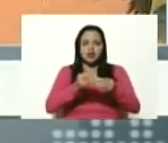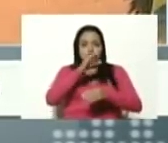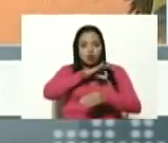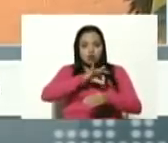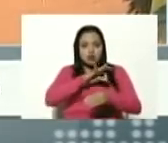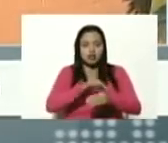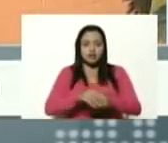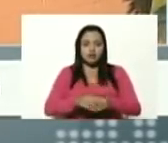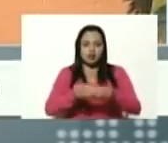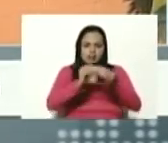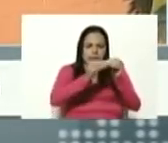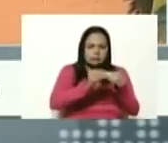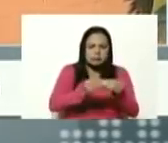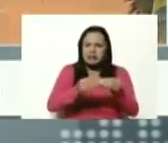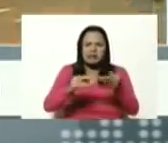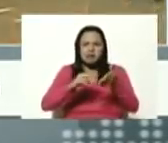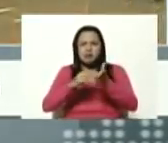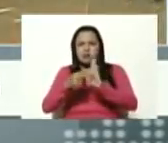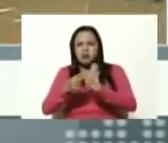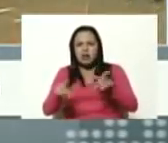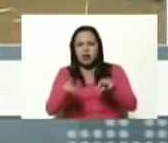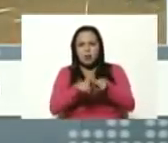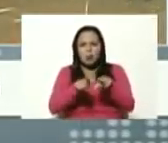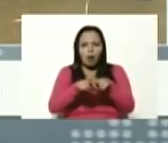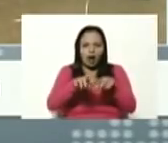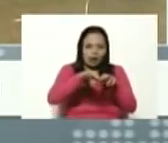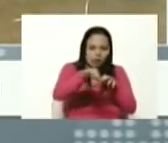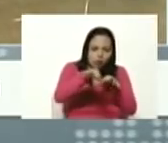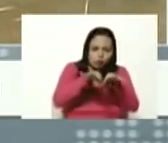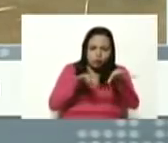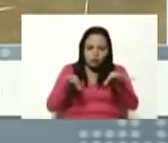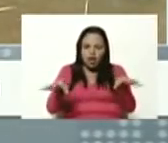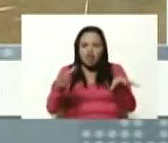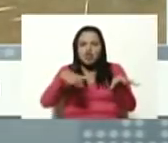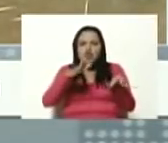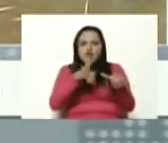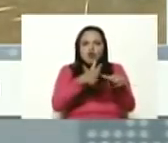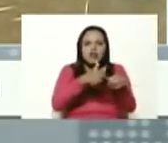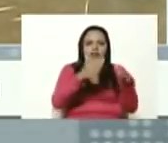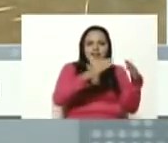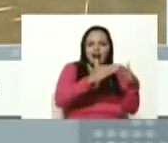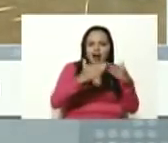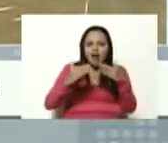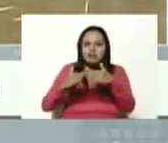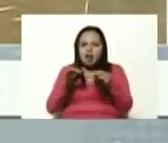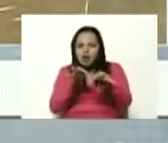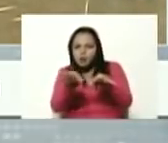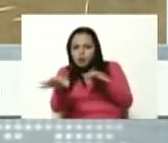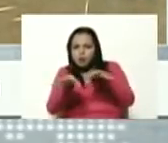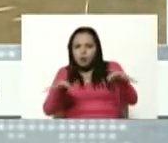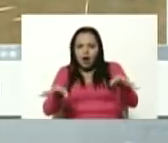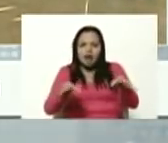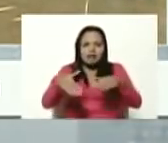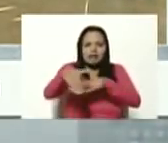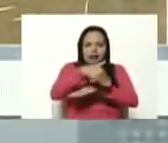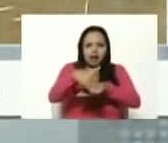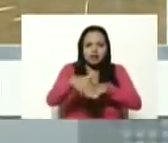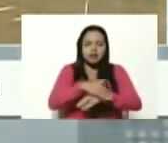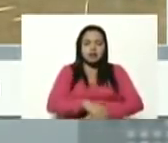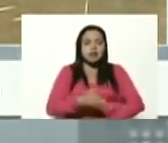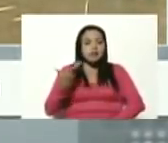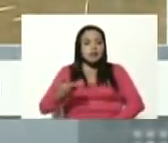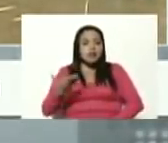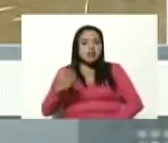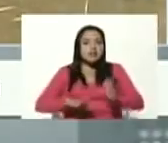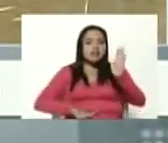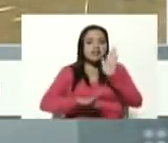es un instrumento vital para el desarrollo del país, para el desarrollo de la inversión,